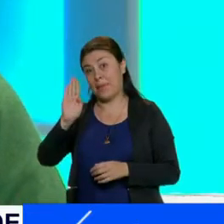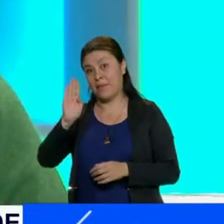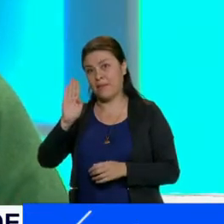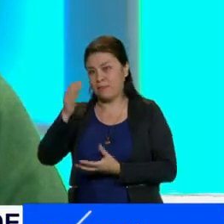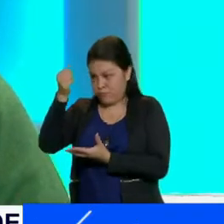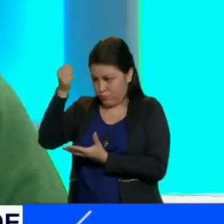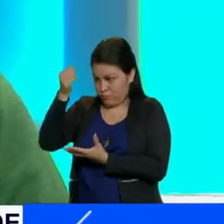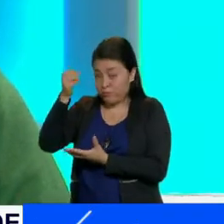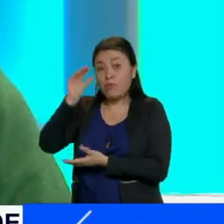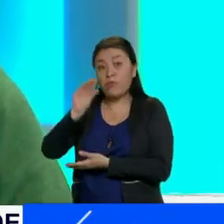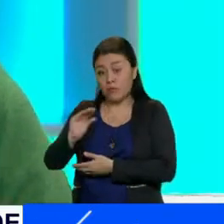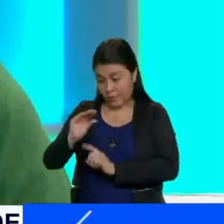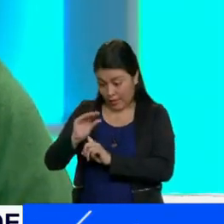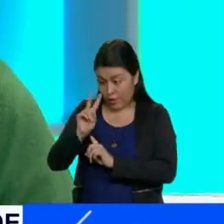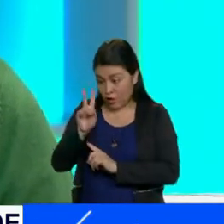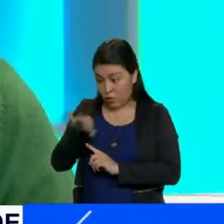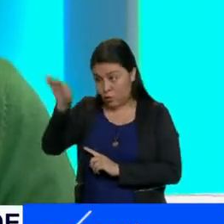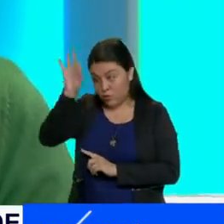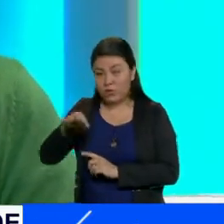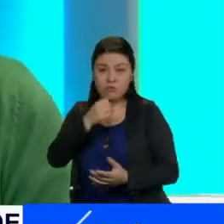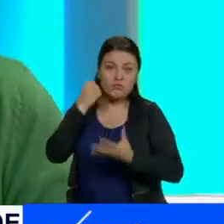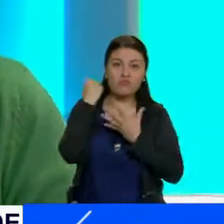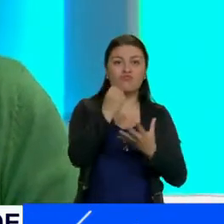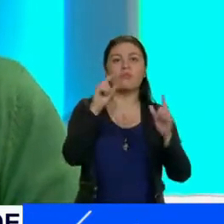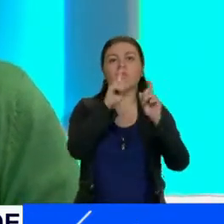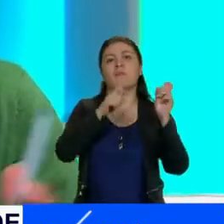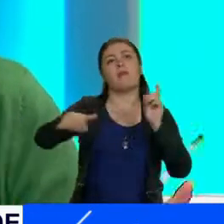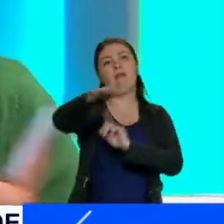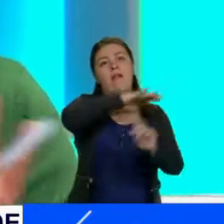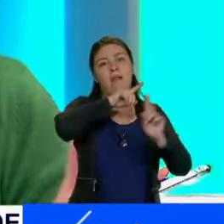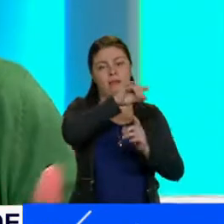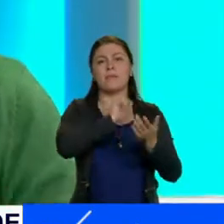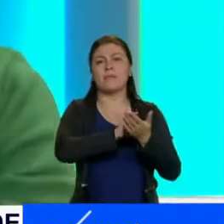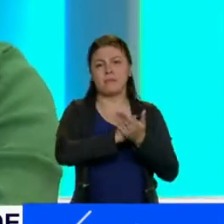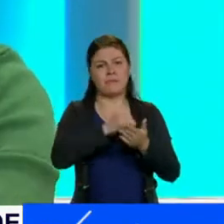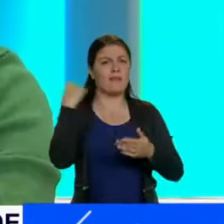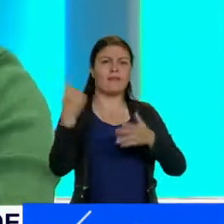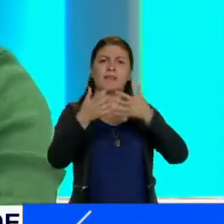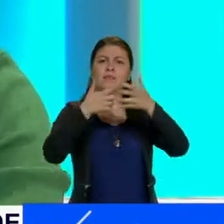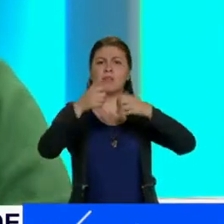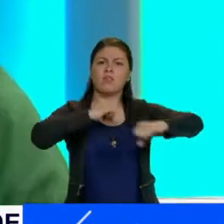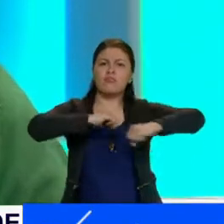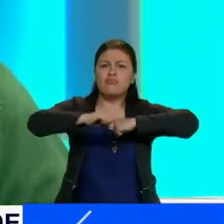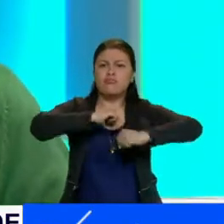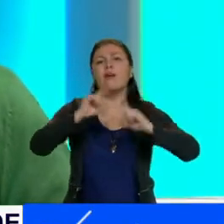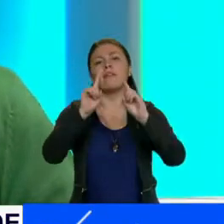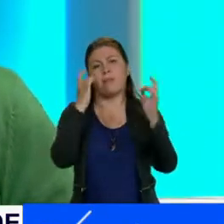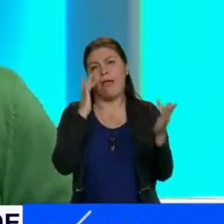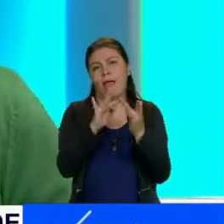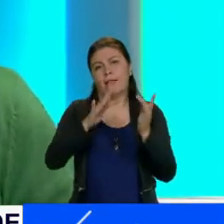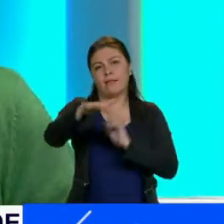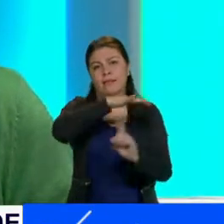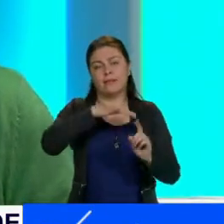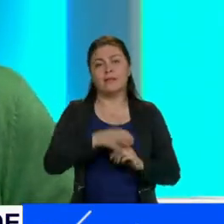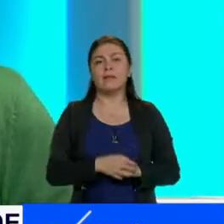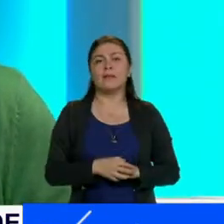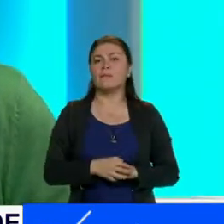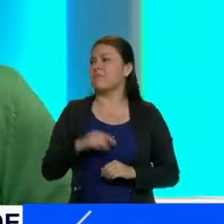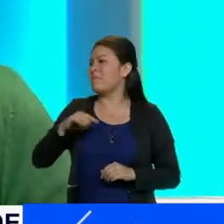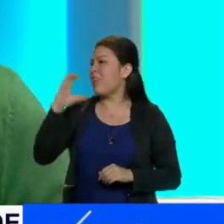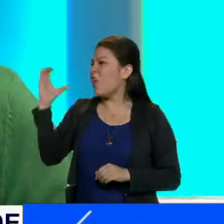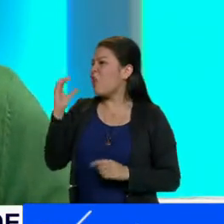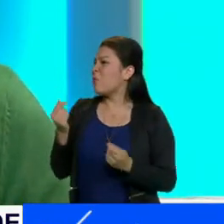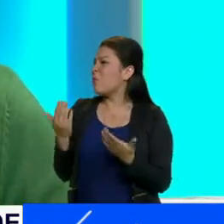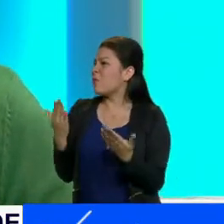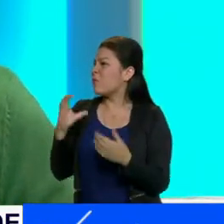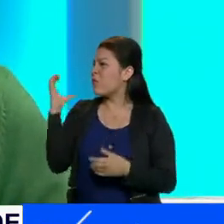el fortalecimiento y en la inversión ambiental y en sus sistemas de gestión ambiental. Entonces, ¿Colombia, en Colombia